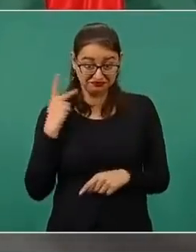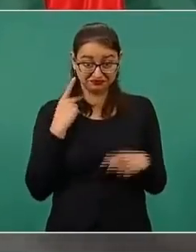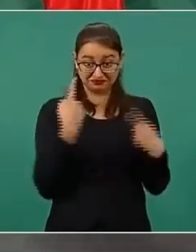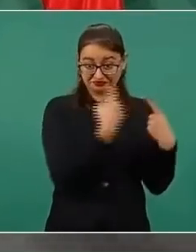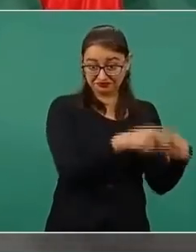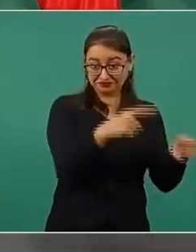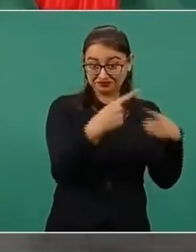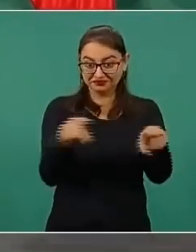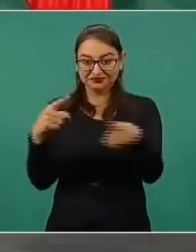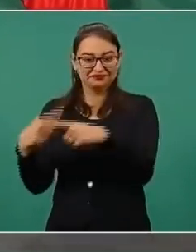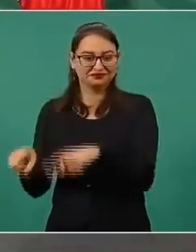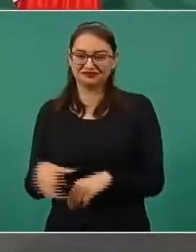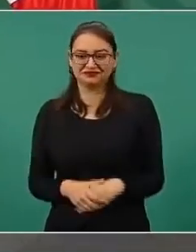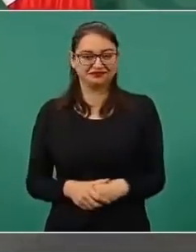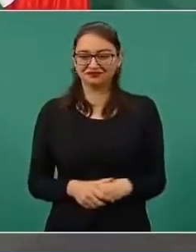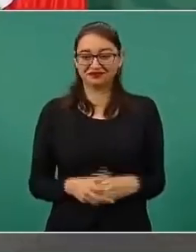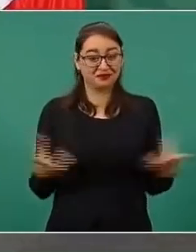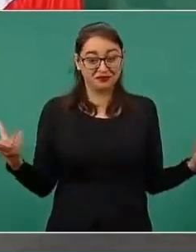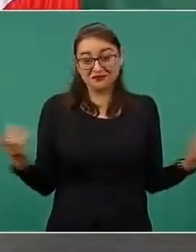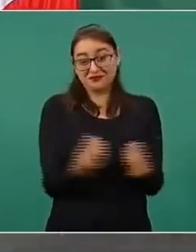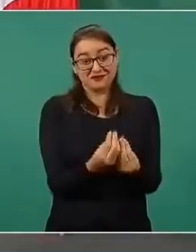Y ahora sí que el rey va desnudo.